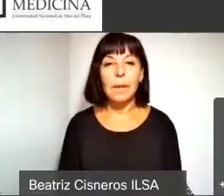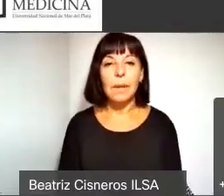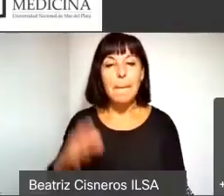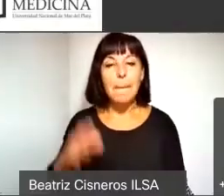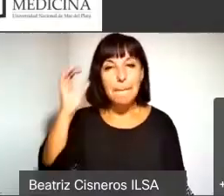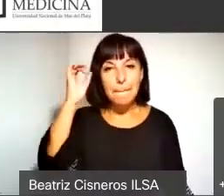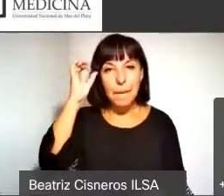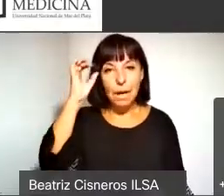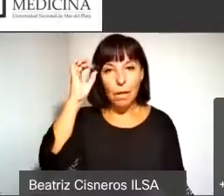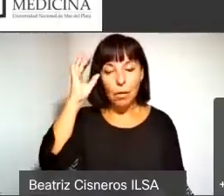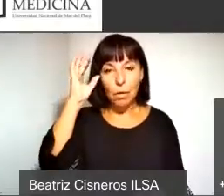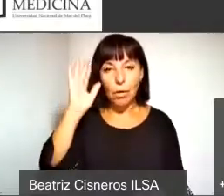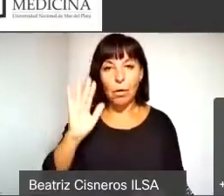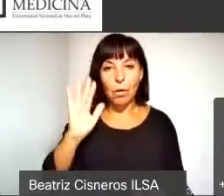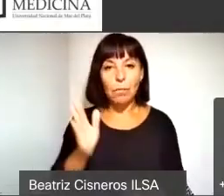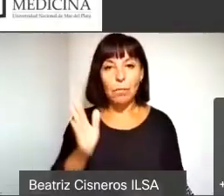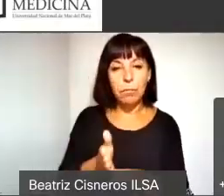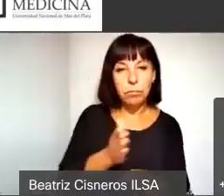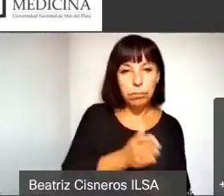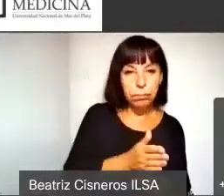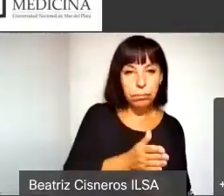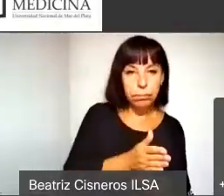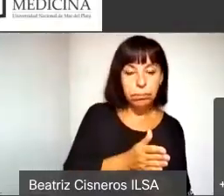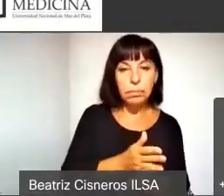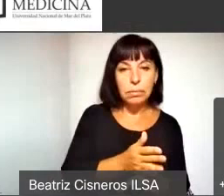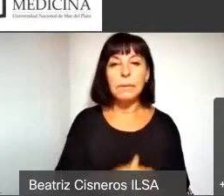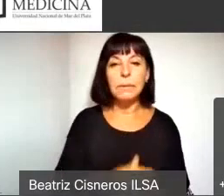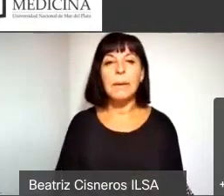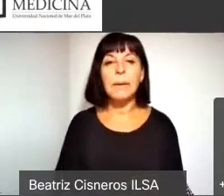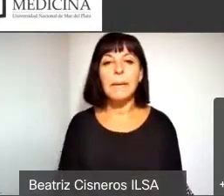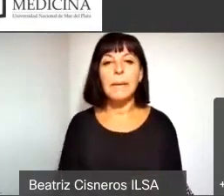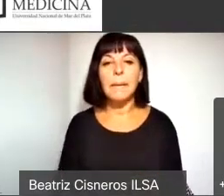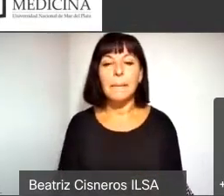Perdóname, volvé al anterior, un Sí. minutito.